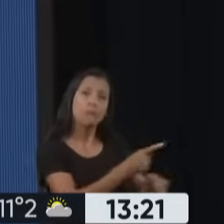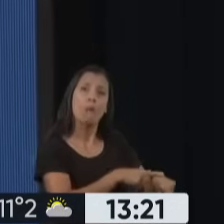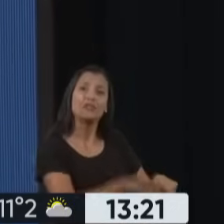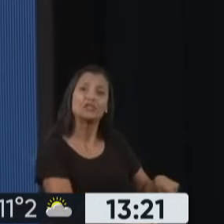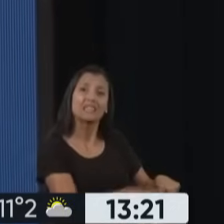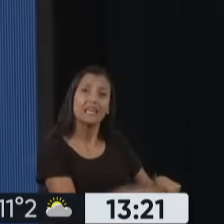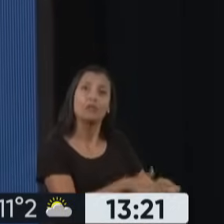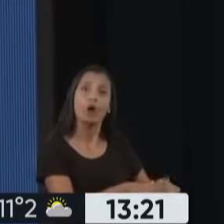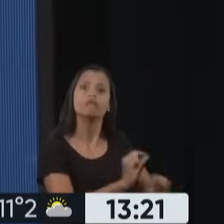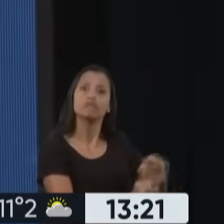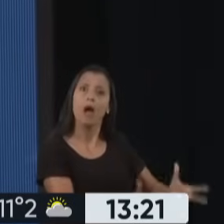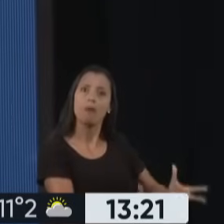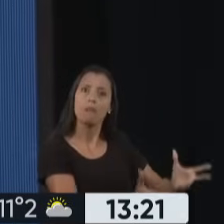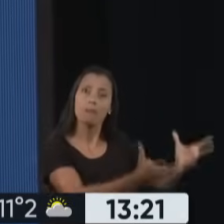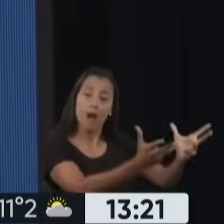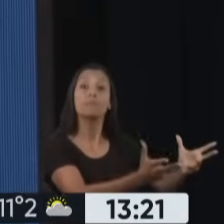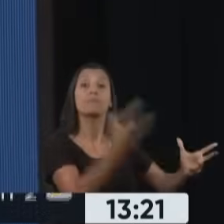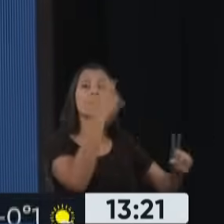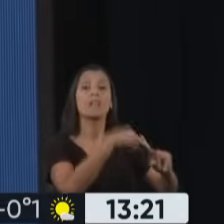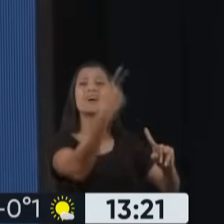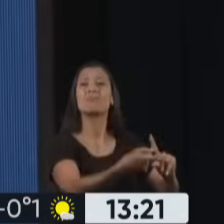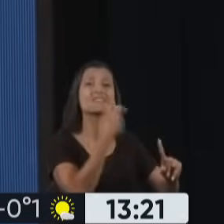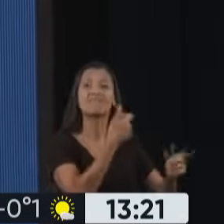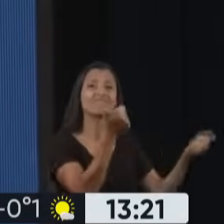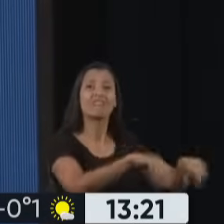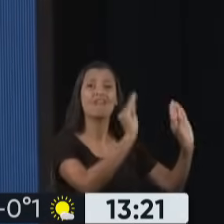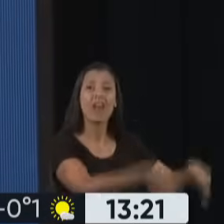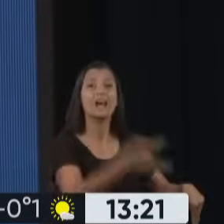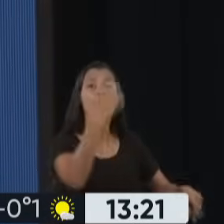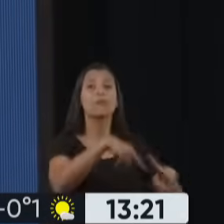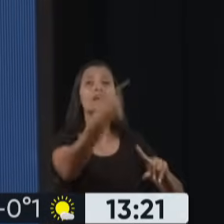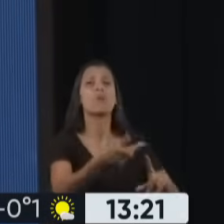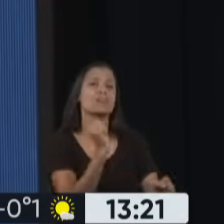chiquito, después se hace muy difícil trabajar.